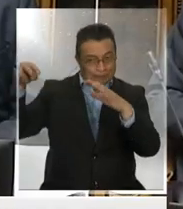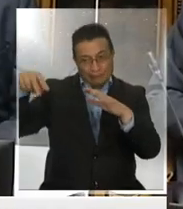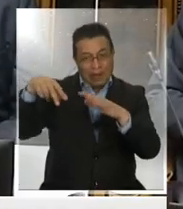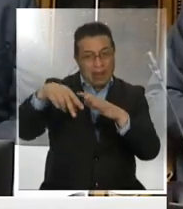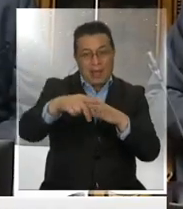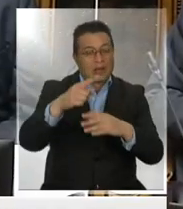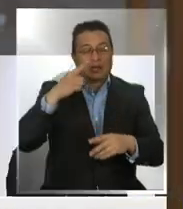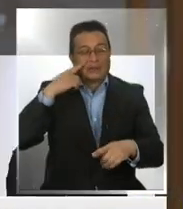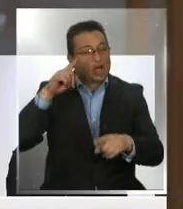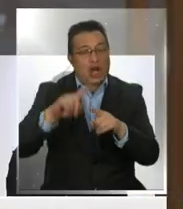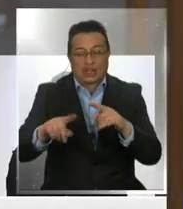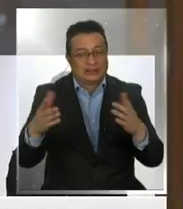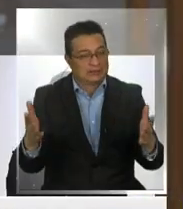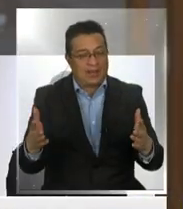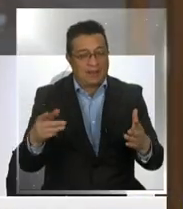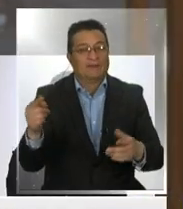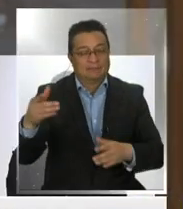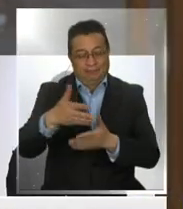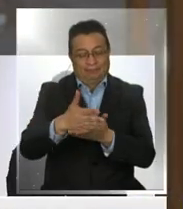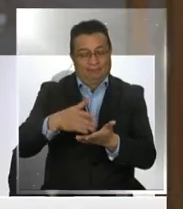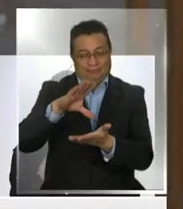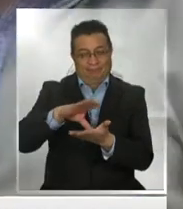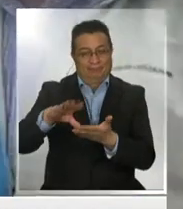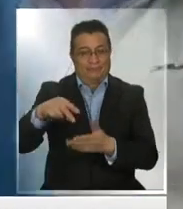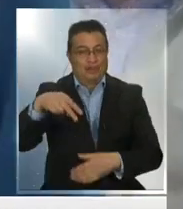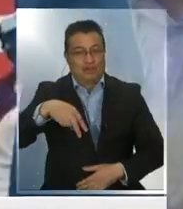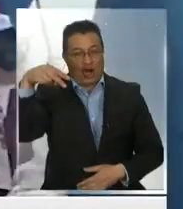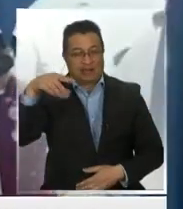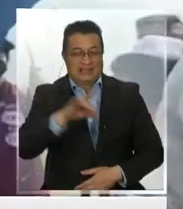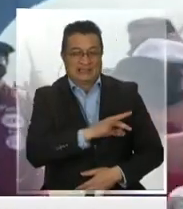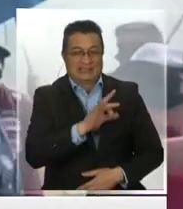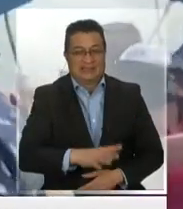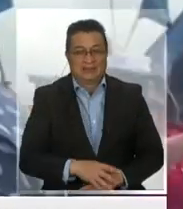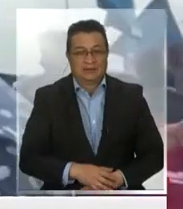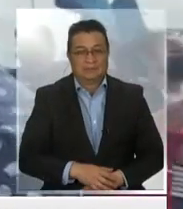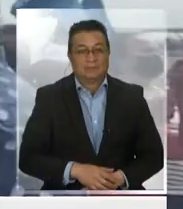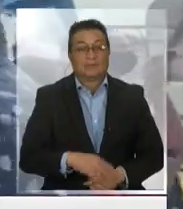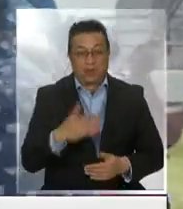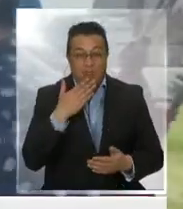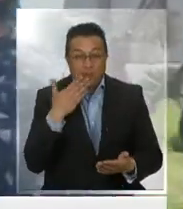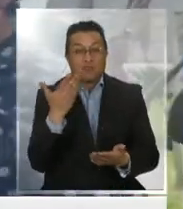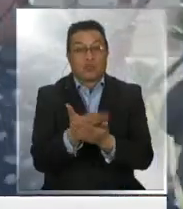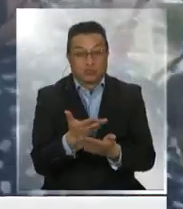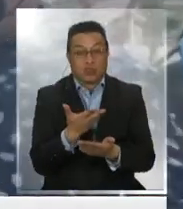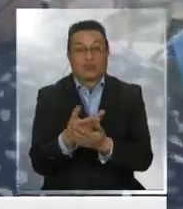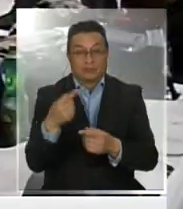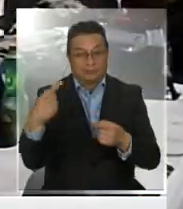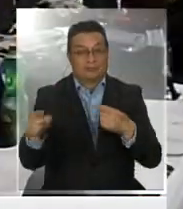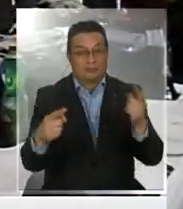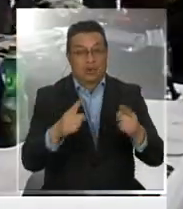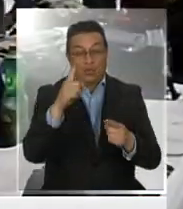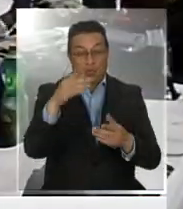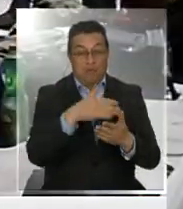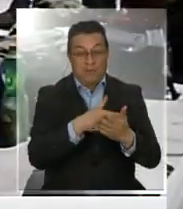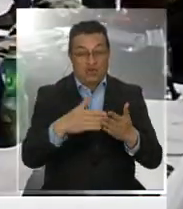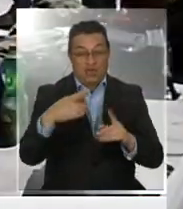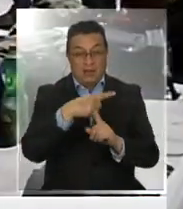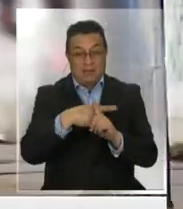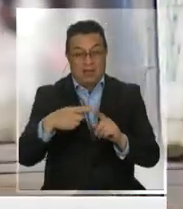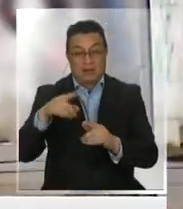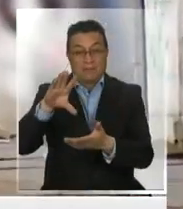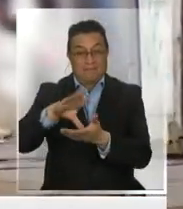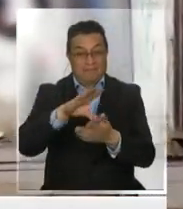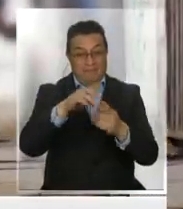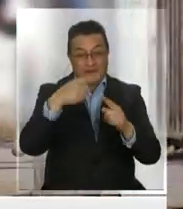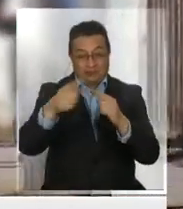que recorrer en nuestra frontera del norte de Chile. Propuesta sobre la mesa por estos candidatos. 1,5 millones de extranjeros